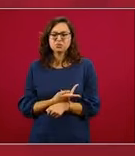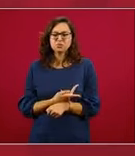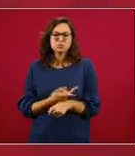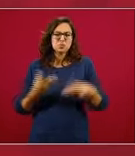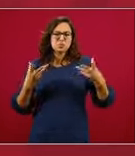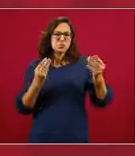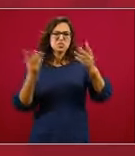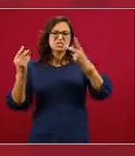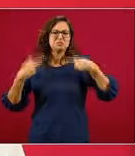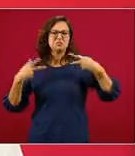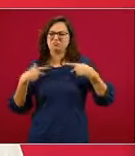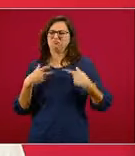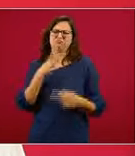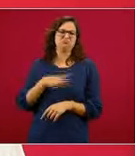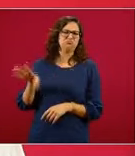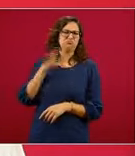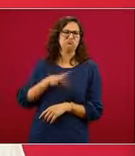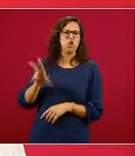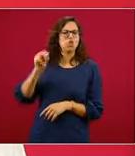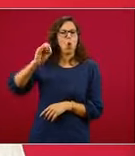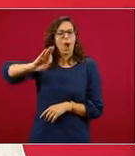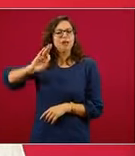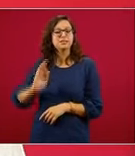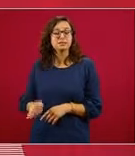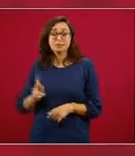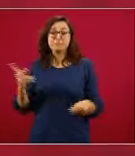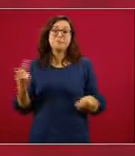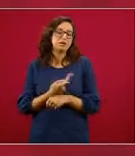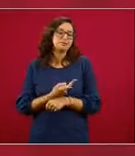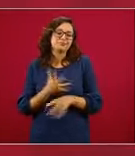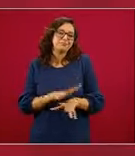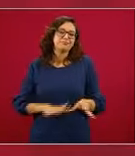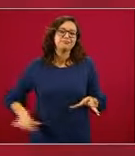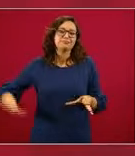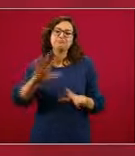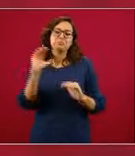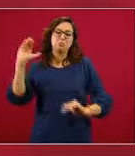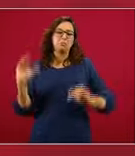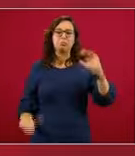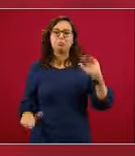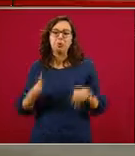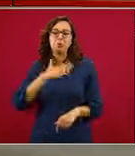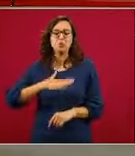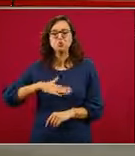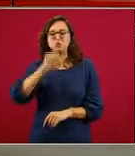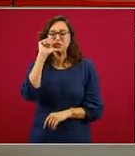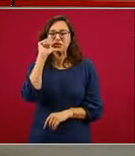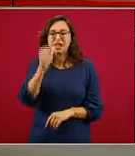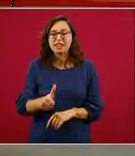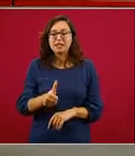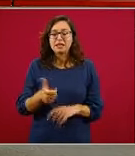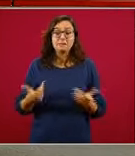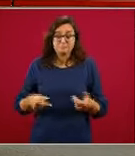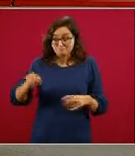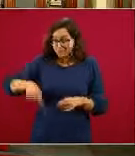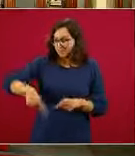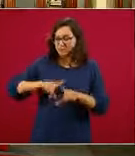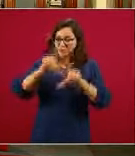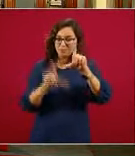que han mantenido sociedades desiguales, sociedades injustas, sociedades en donde existe, como en